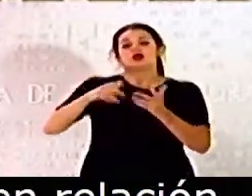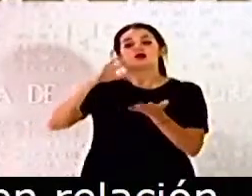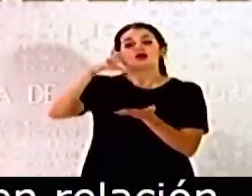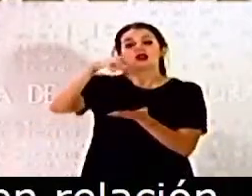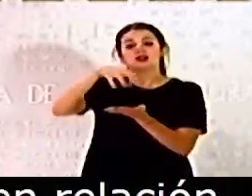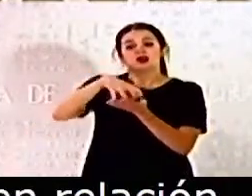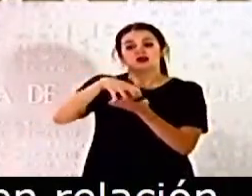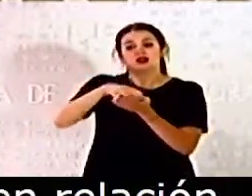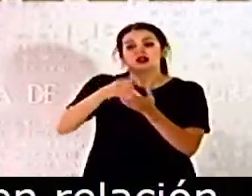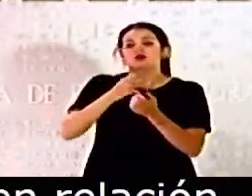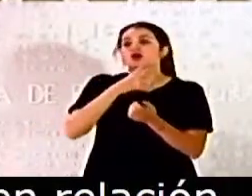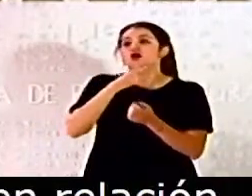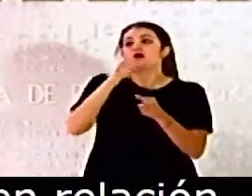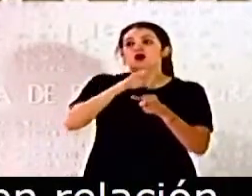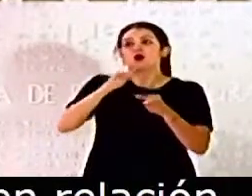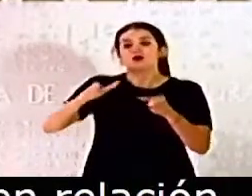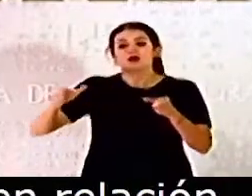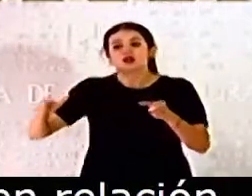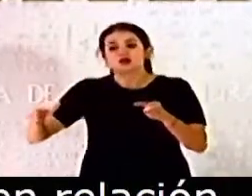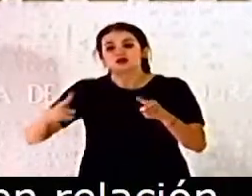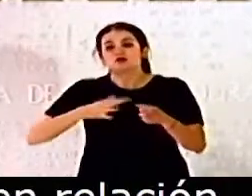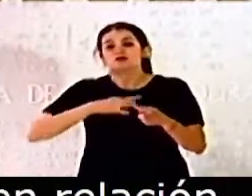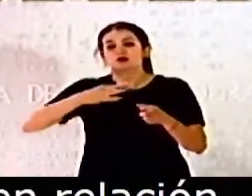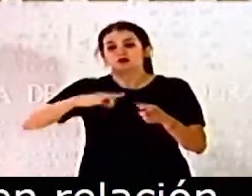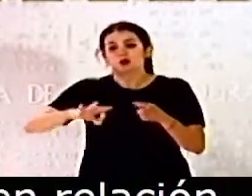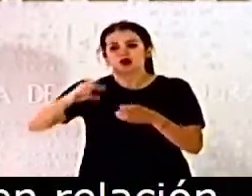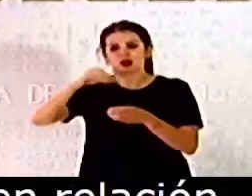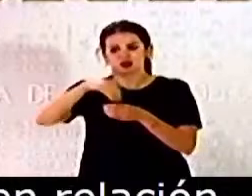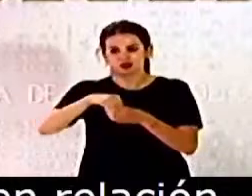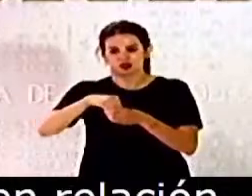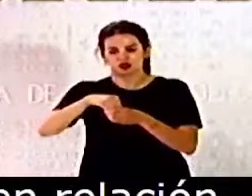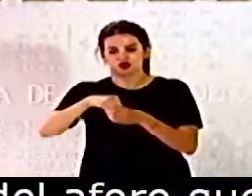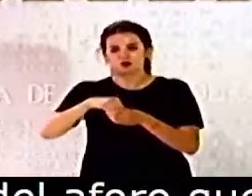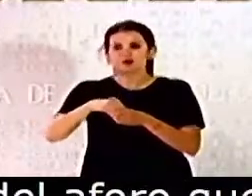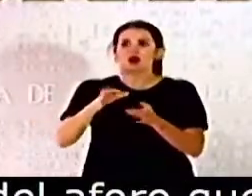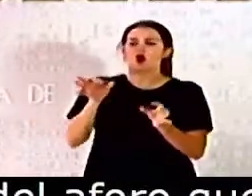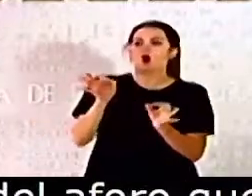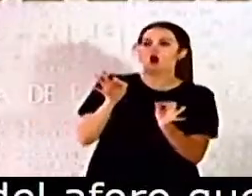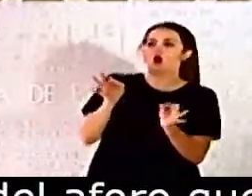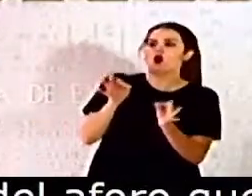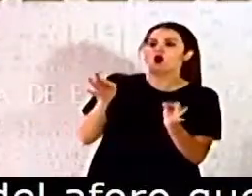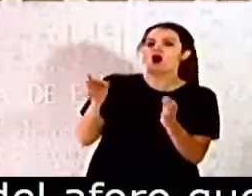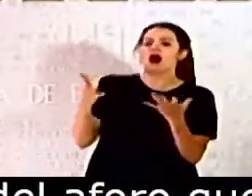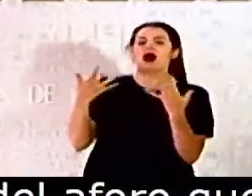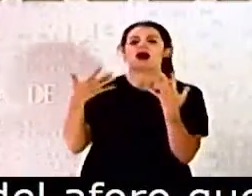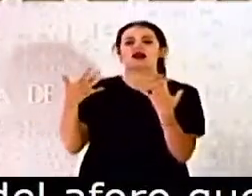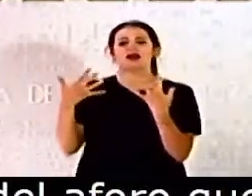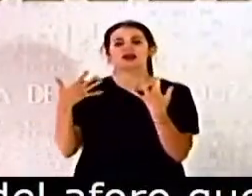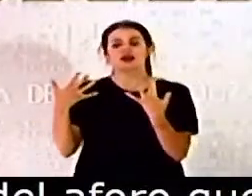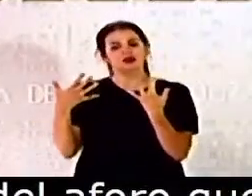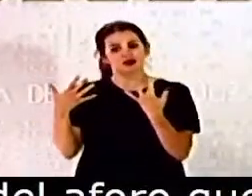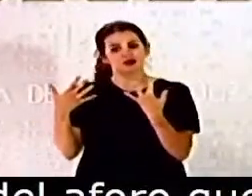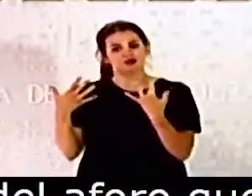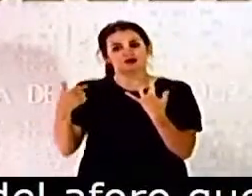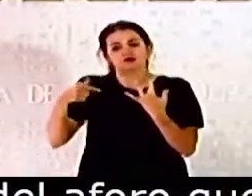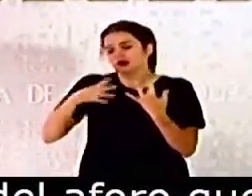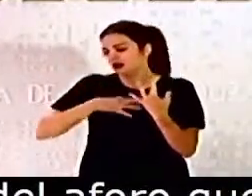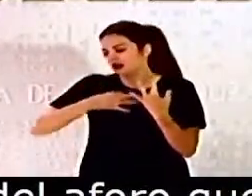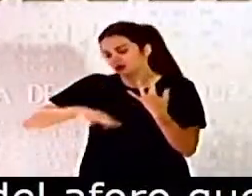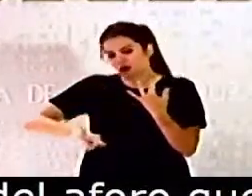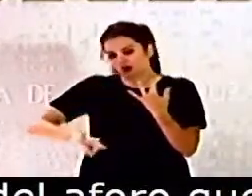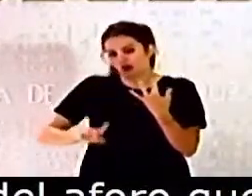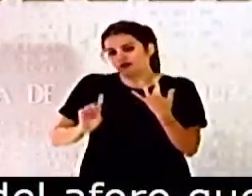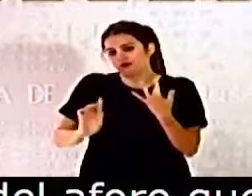tenga el local donde se vaya a realizar la celebración. O si es el espacio al aire libre, en el espacio al aire libre que permita